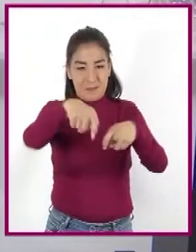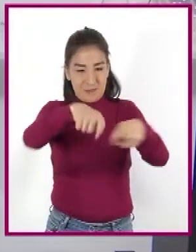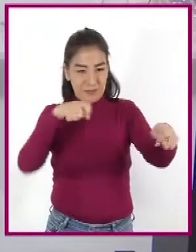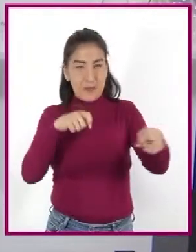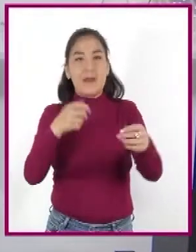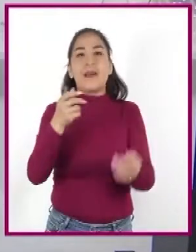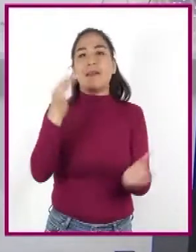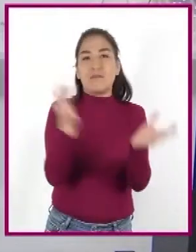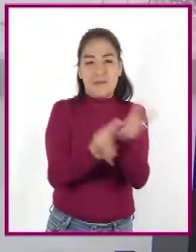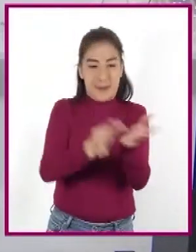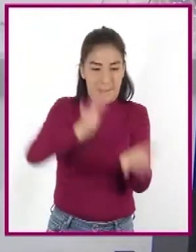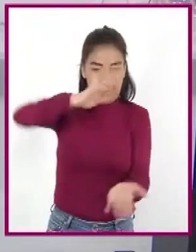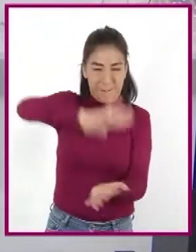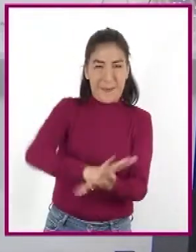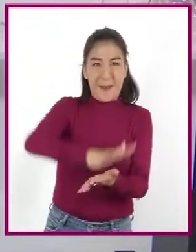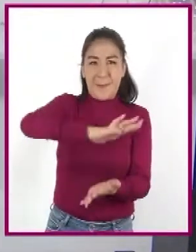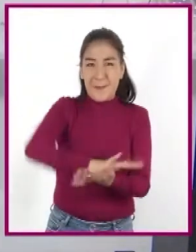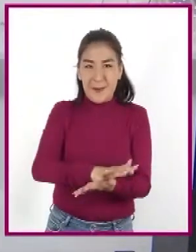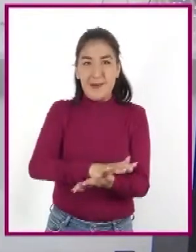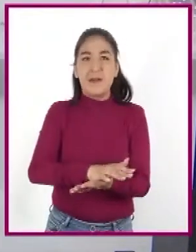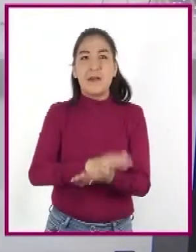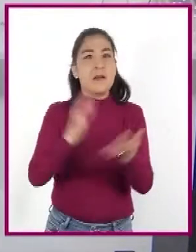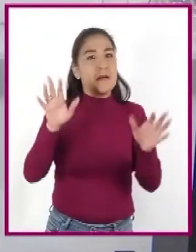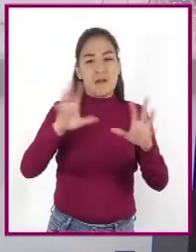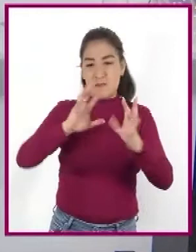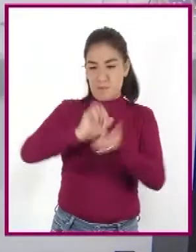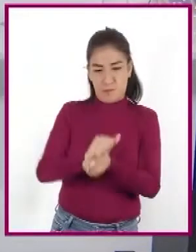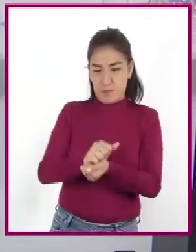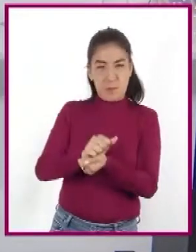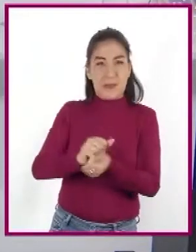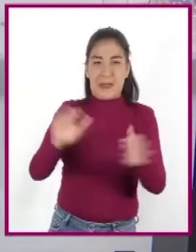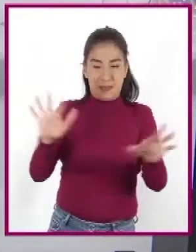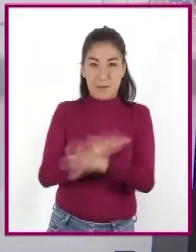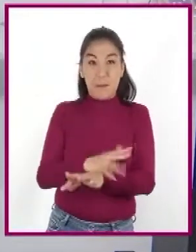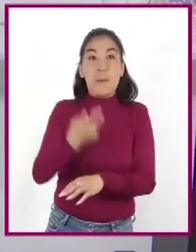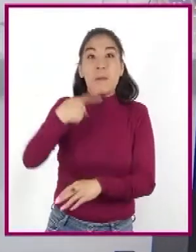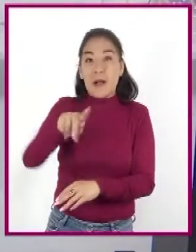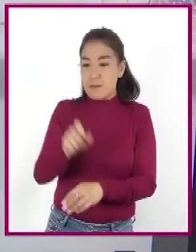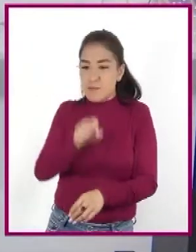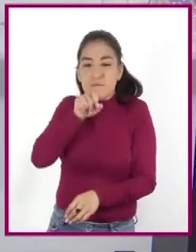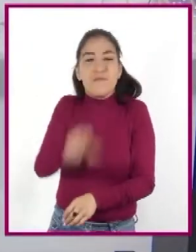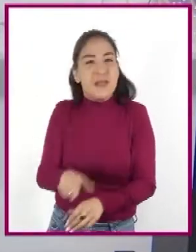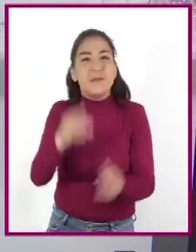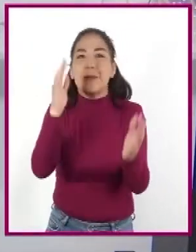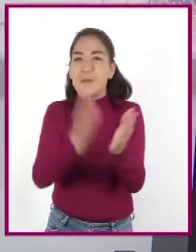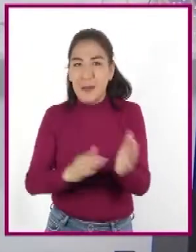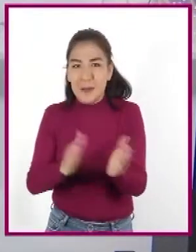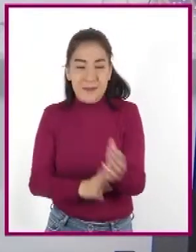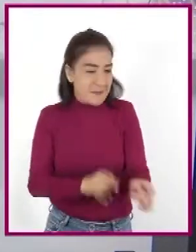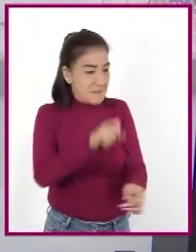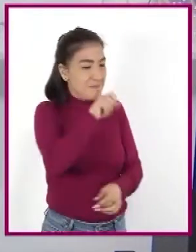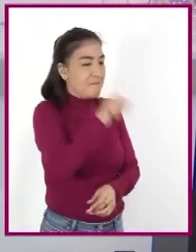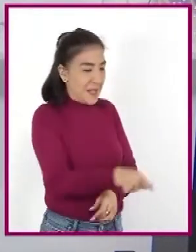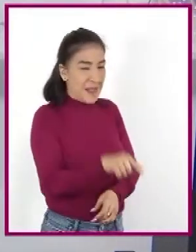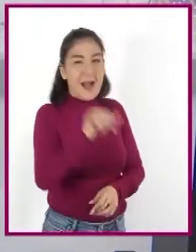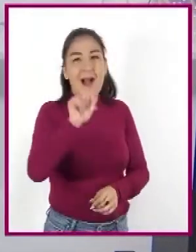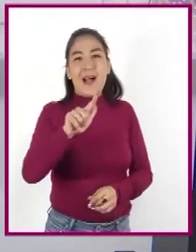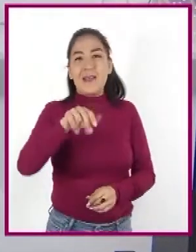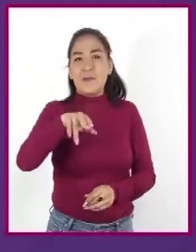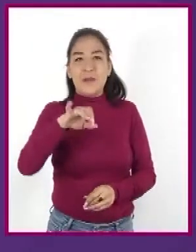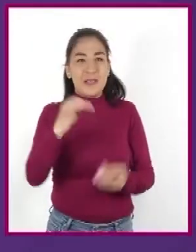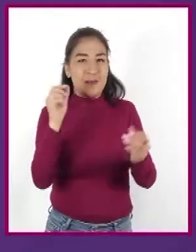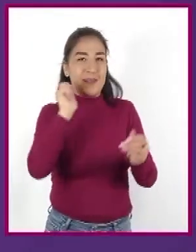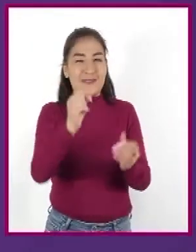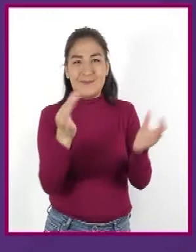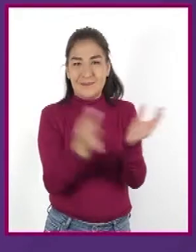donde la forma y el tamaño cambian. Sin embargo, sigue siendo papel y aluminio. Así es. Un cambio